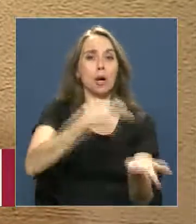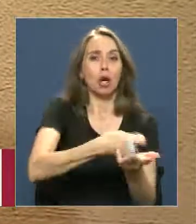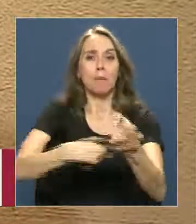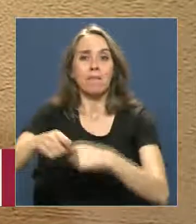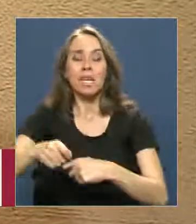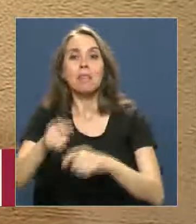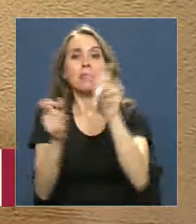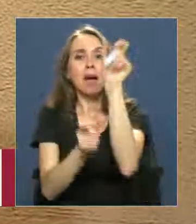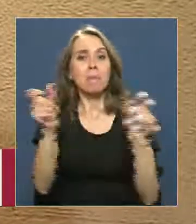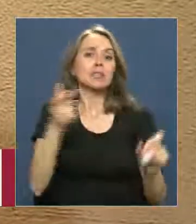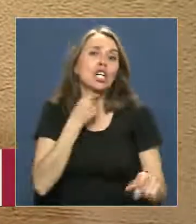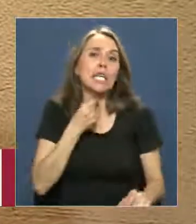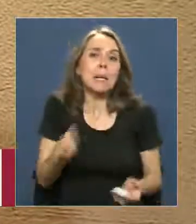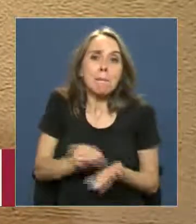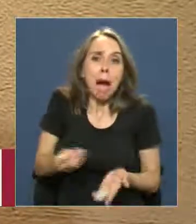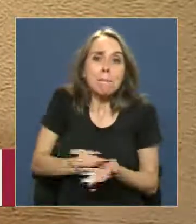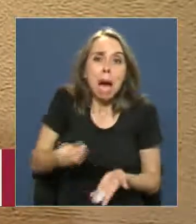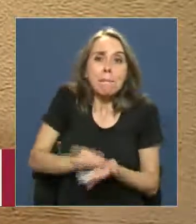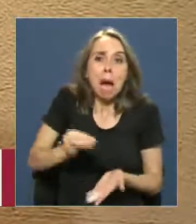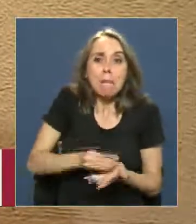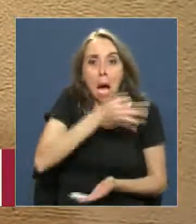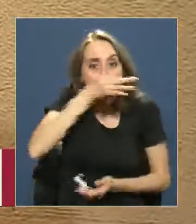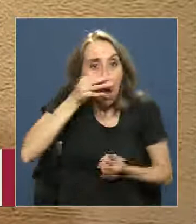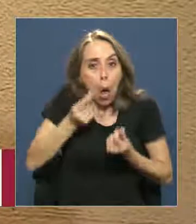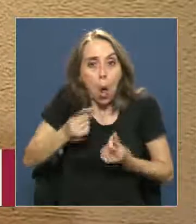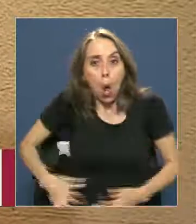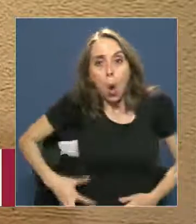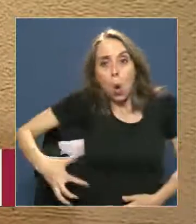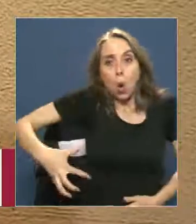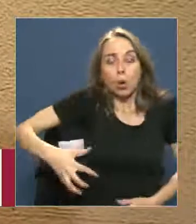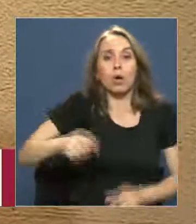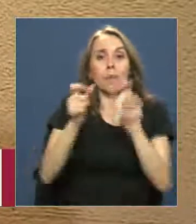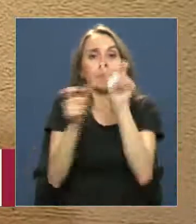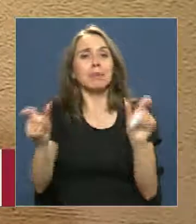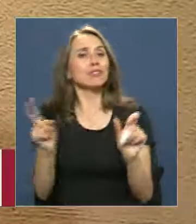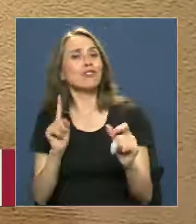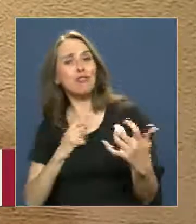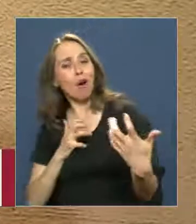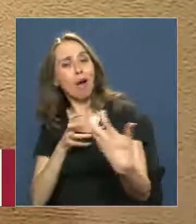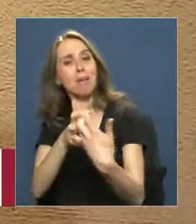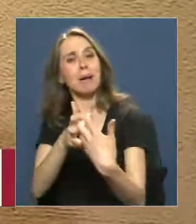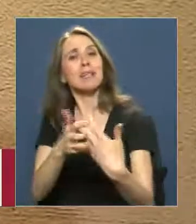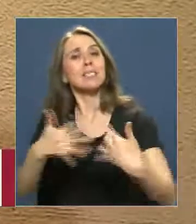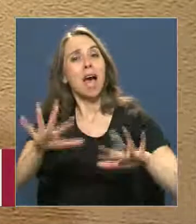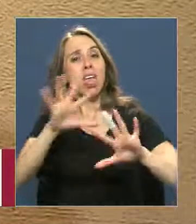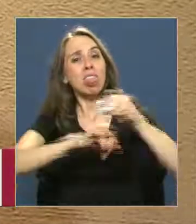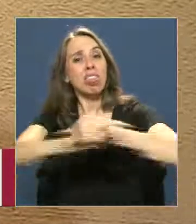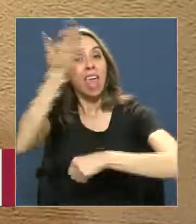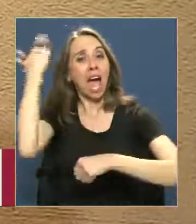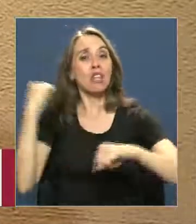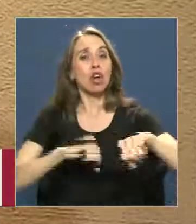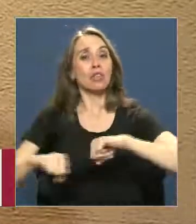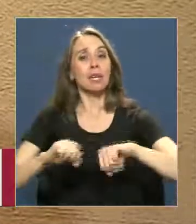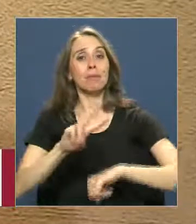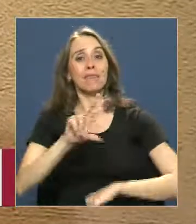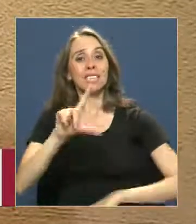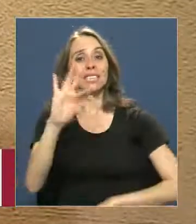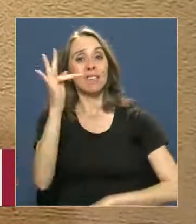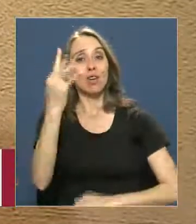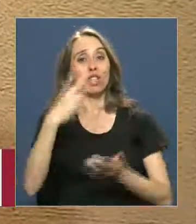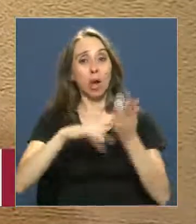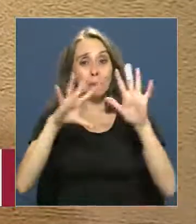de lucro indiscriminado y lo poco empático de algunos. Esto ya lo habíamos visto hace 10 años, luego del terremoto del 27 de